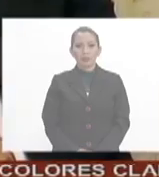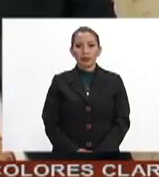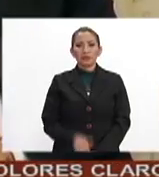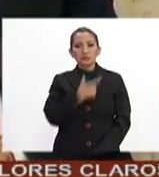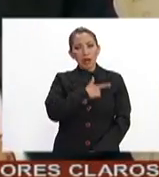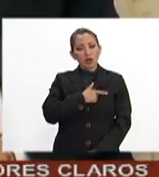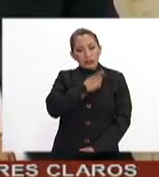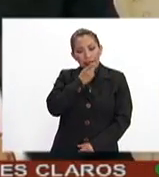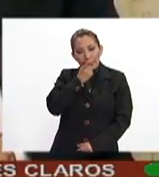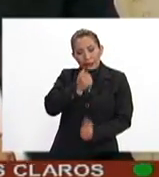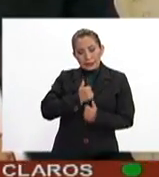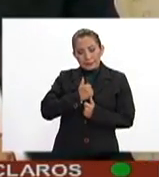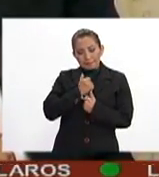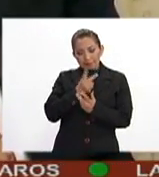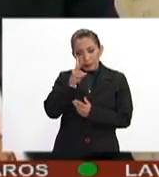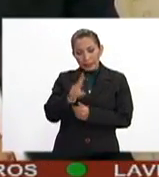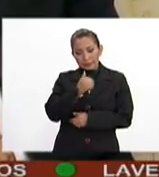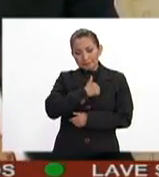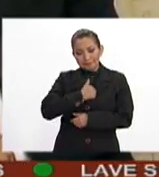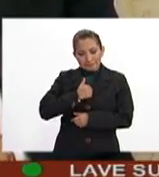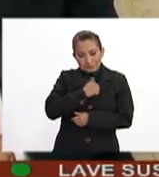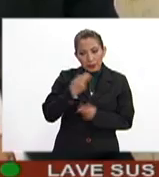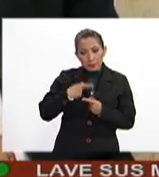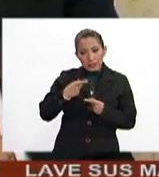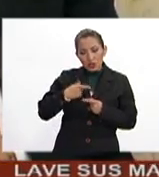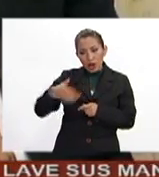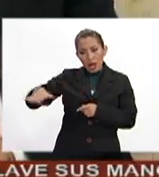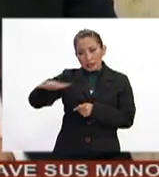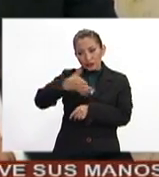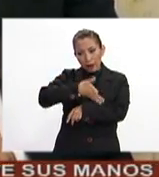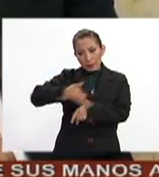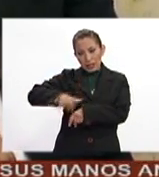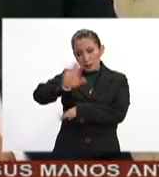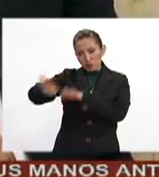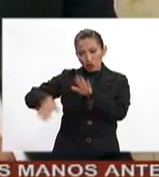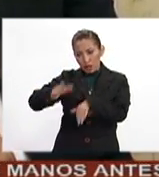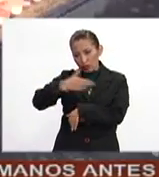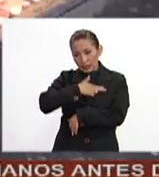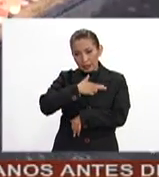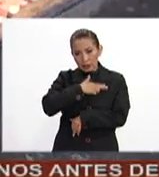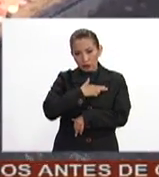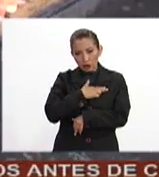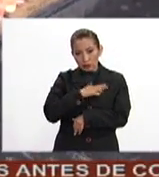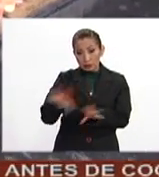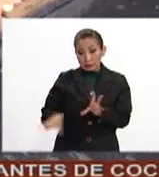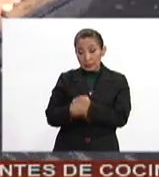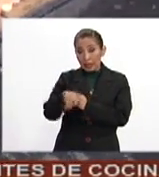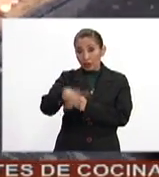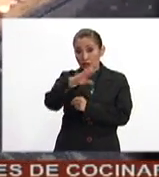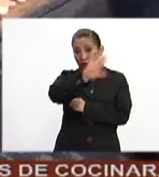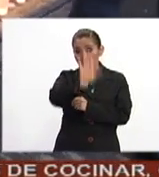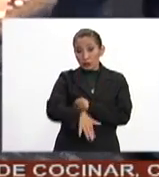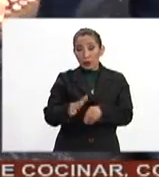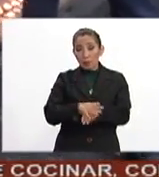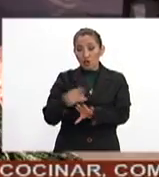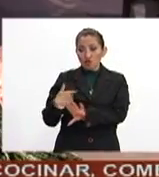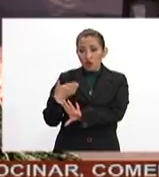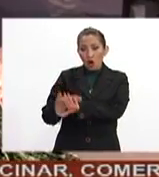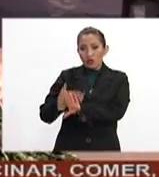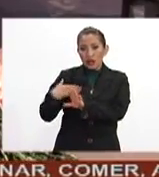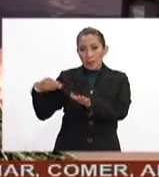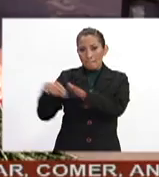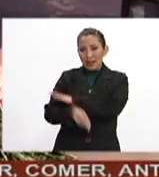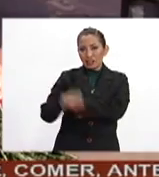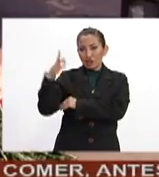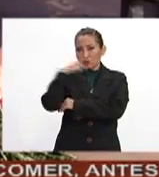Me gustaría expresar mis más sinceras condolencias a las familias de los fallecidos y heridos. Suman 14 muertos por el atentado